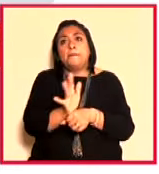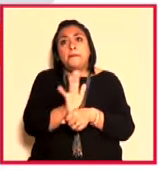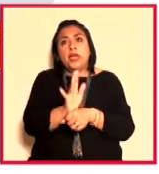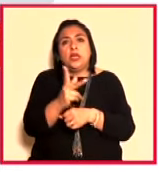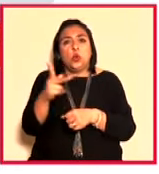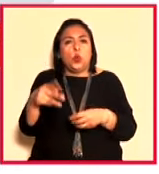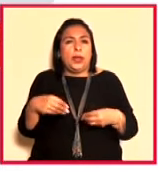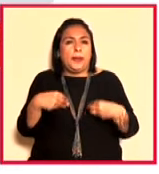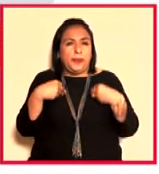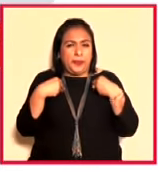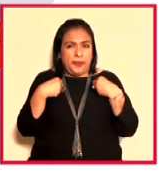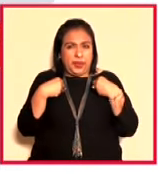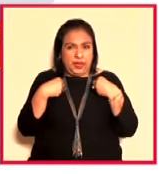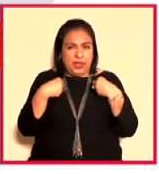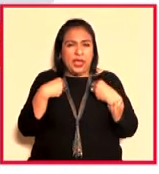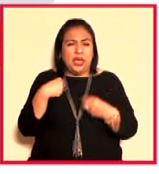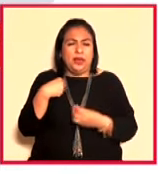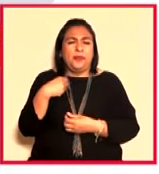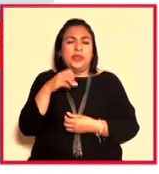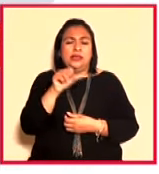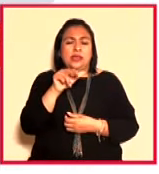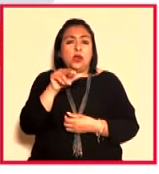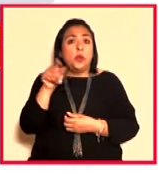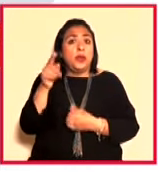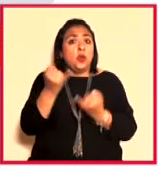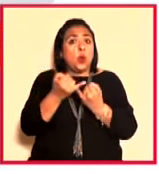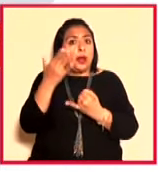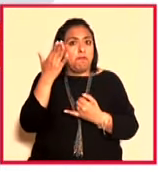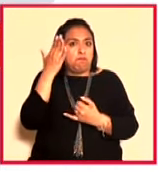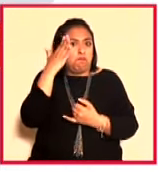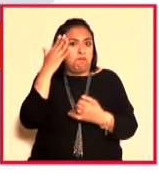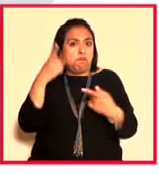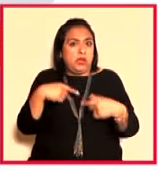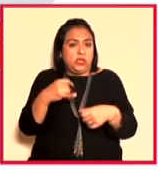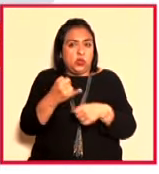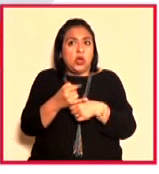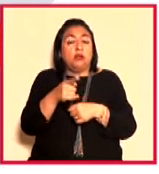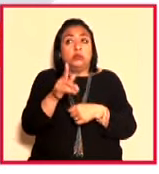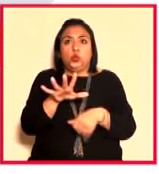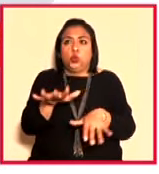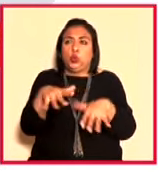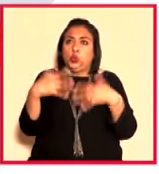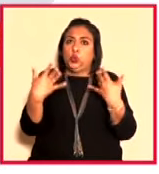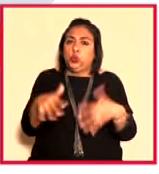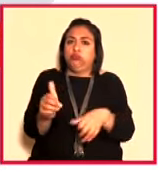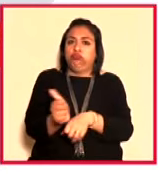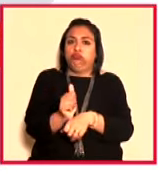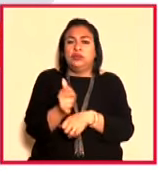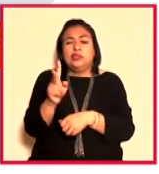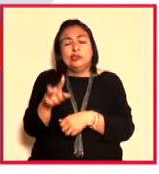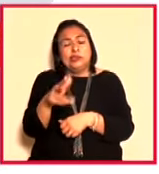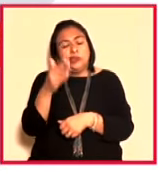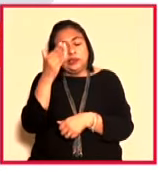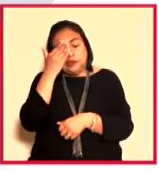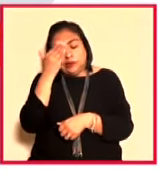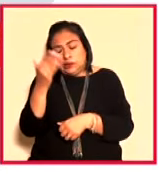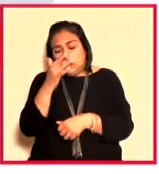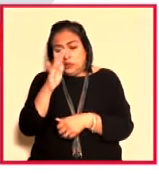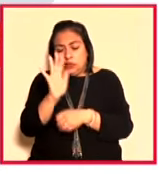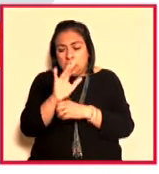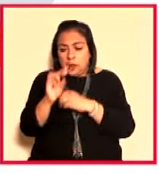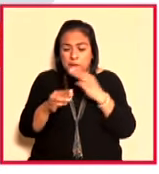de Yves Saint Laurent, que también es el protagonista de esta historia, lo hace impresionante. No es realmente una tragedia para el cine mundial porque su